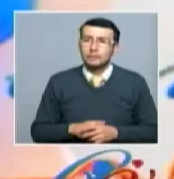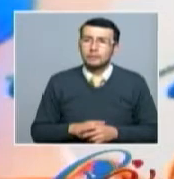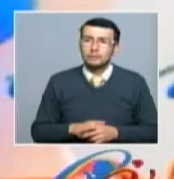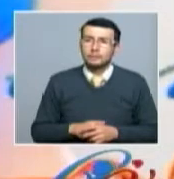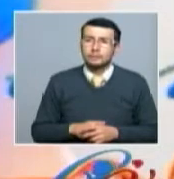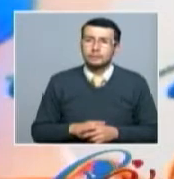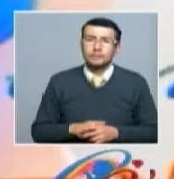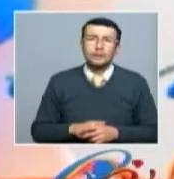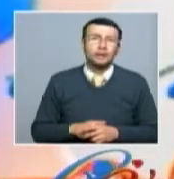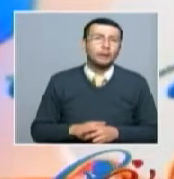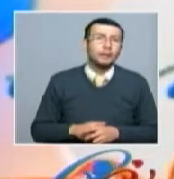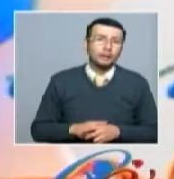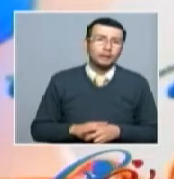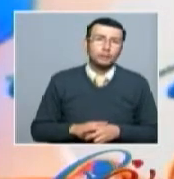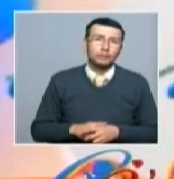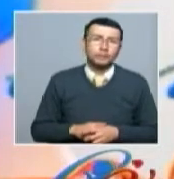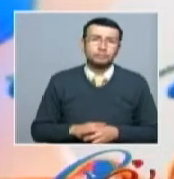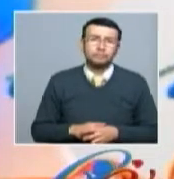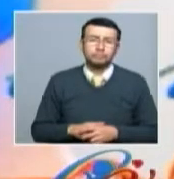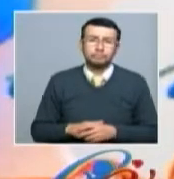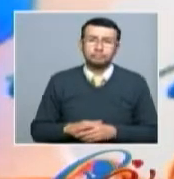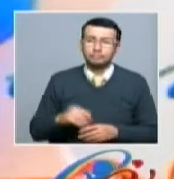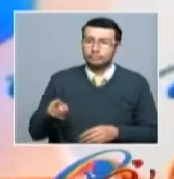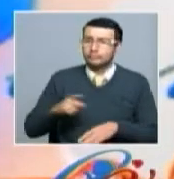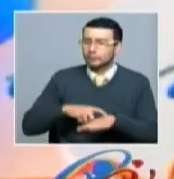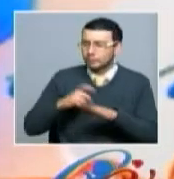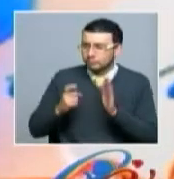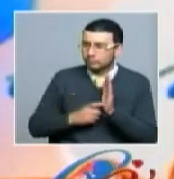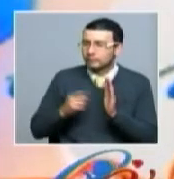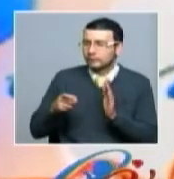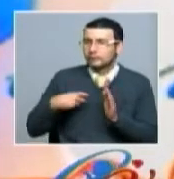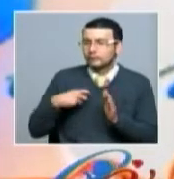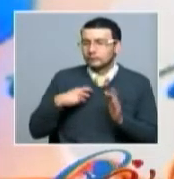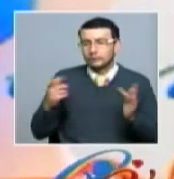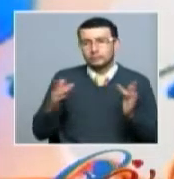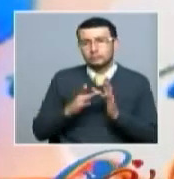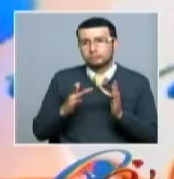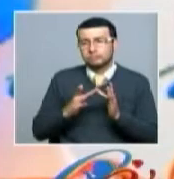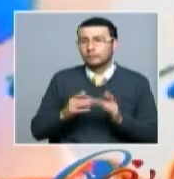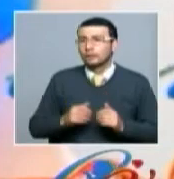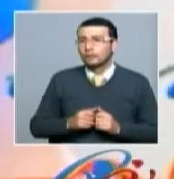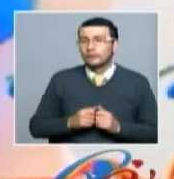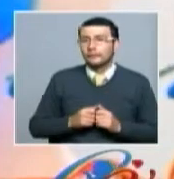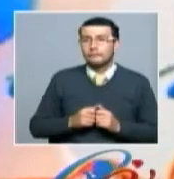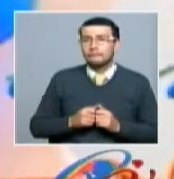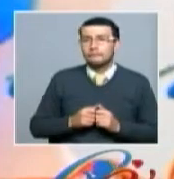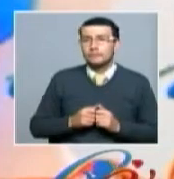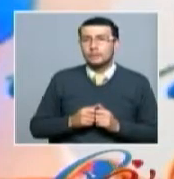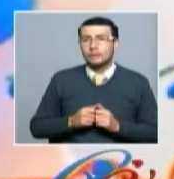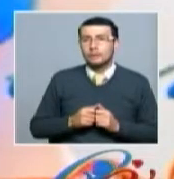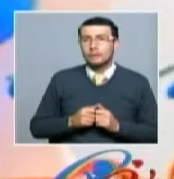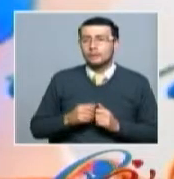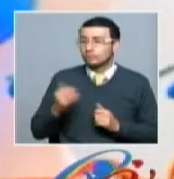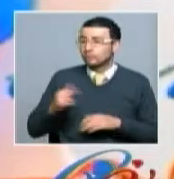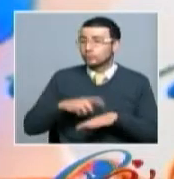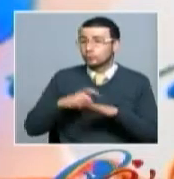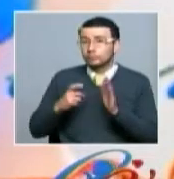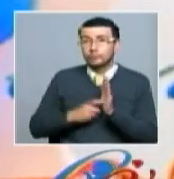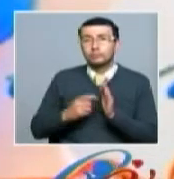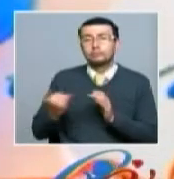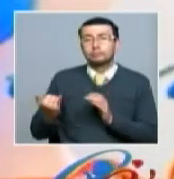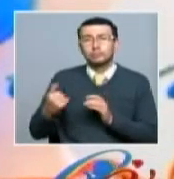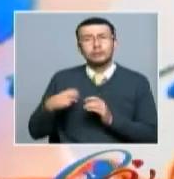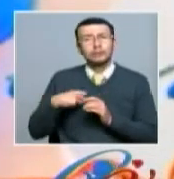nacen allí es, vemos otra. Esta es otra decisión, pero falta una en que se ve la formación del plejo braquial